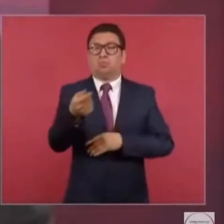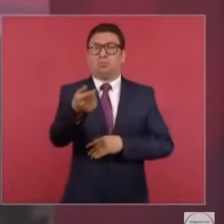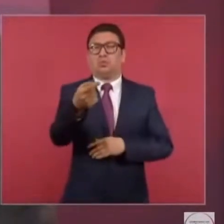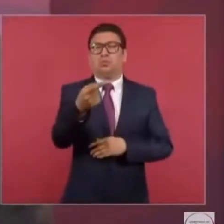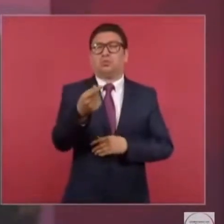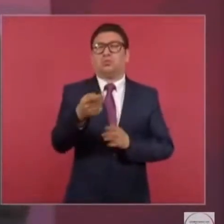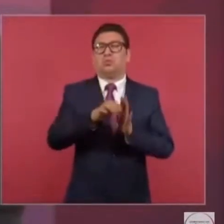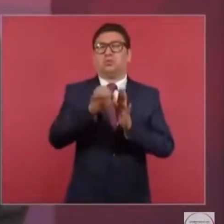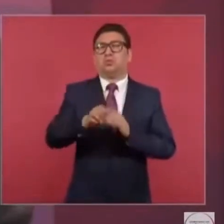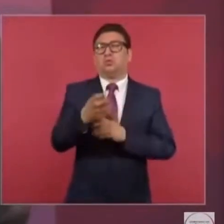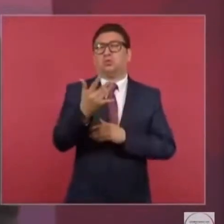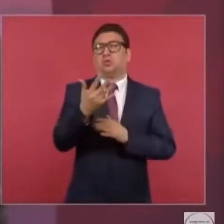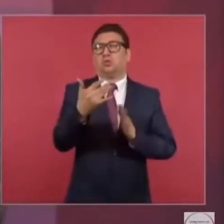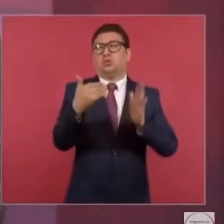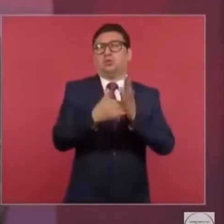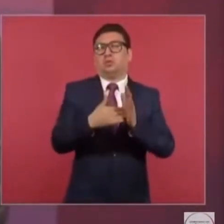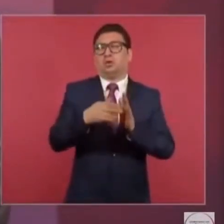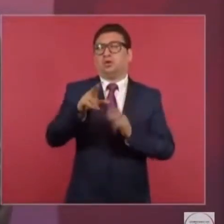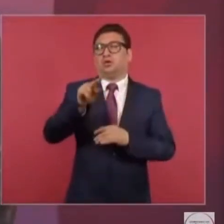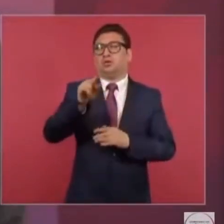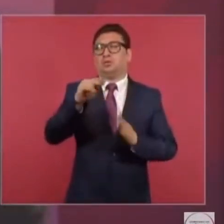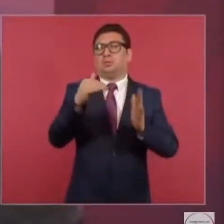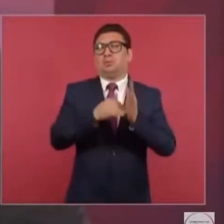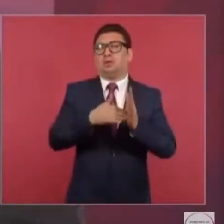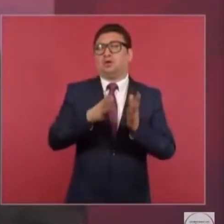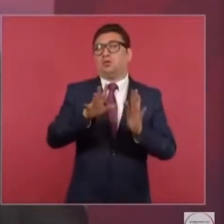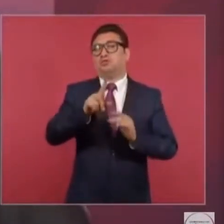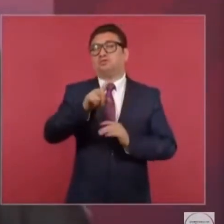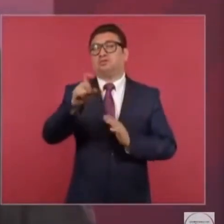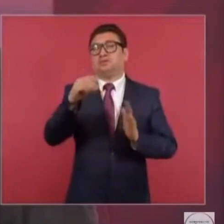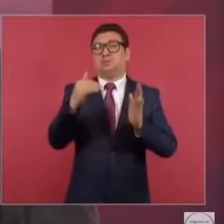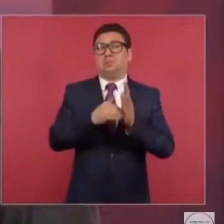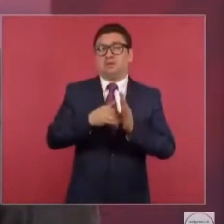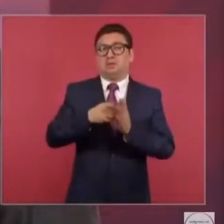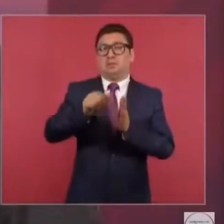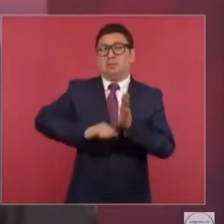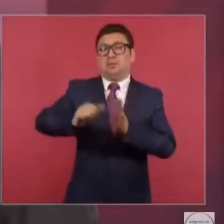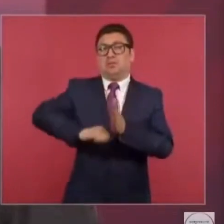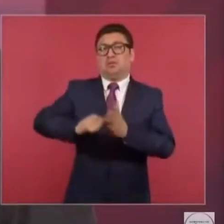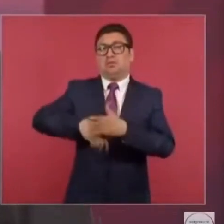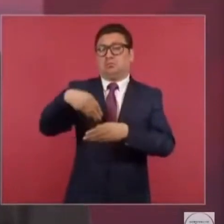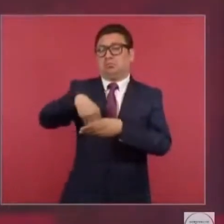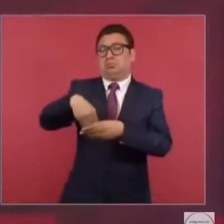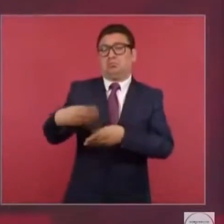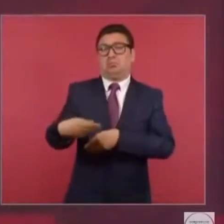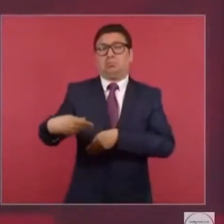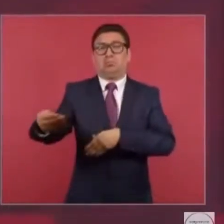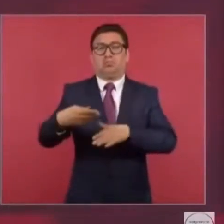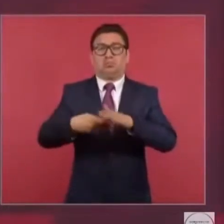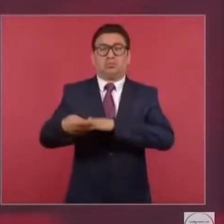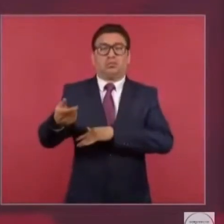de 50,000, de 80,000, de 100,000 pesos mensuales? ¿Y eso bien